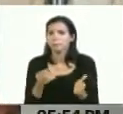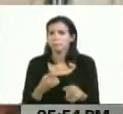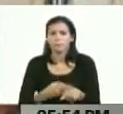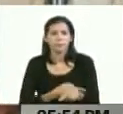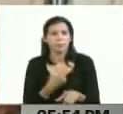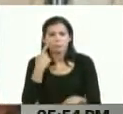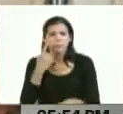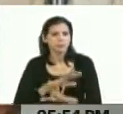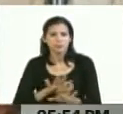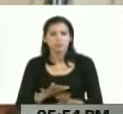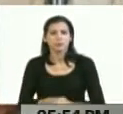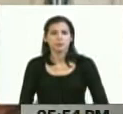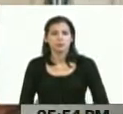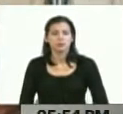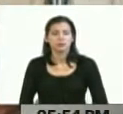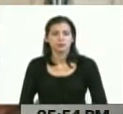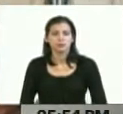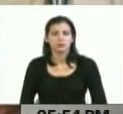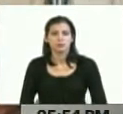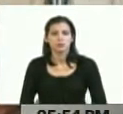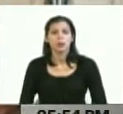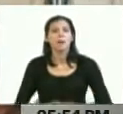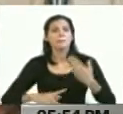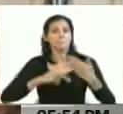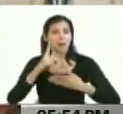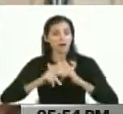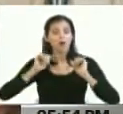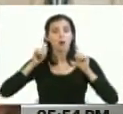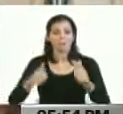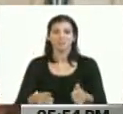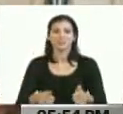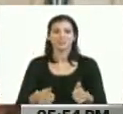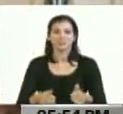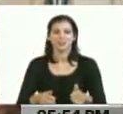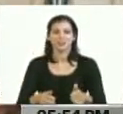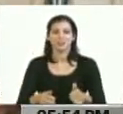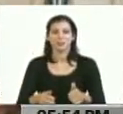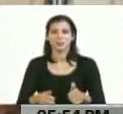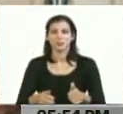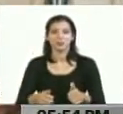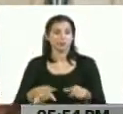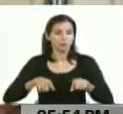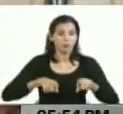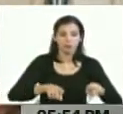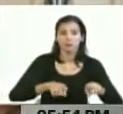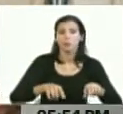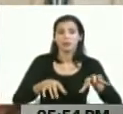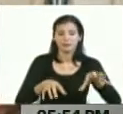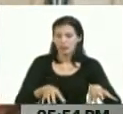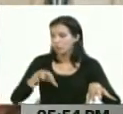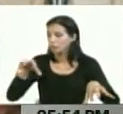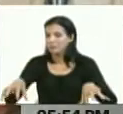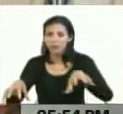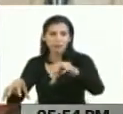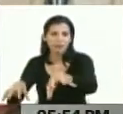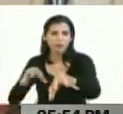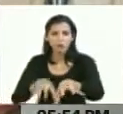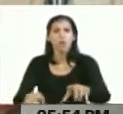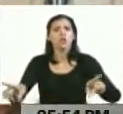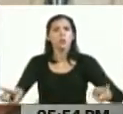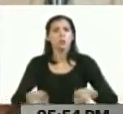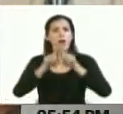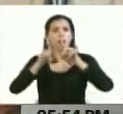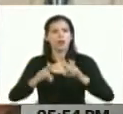son planes sistemáticos que arrancan paralelamente en varios estados. Pero esta vez, tomando